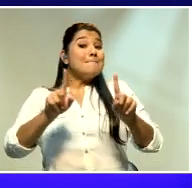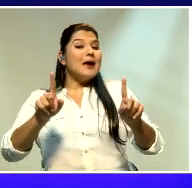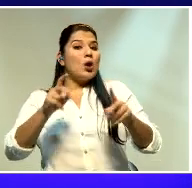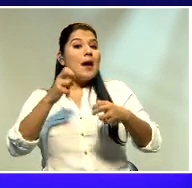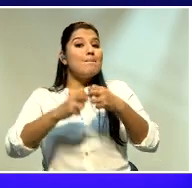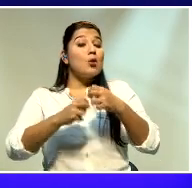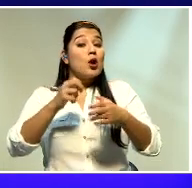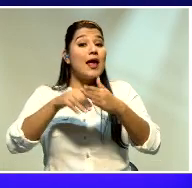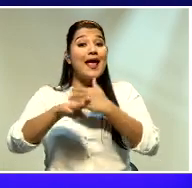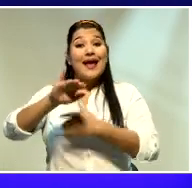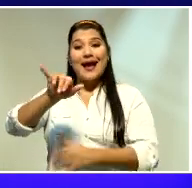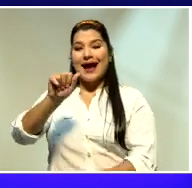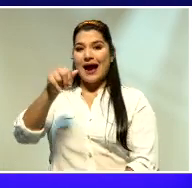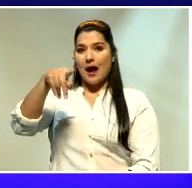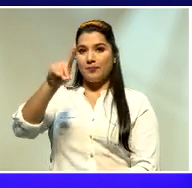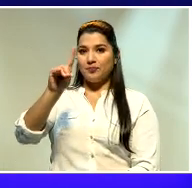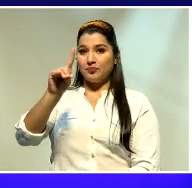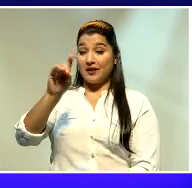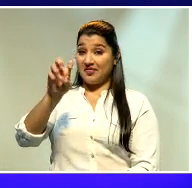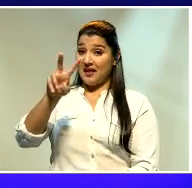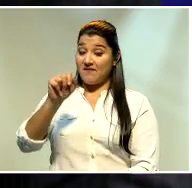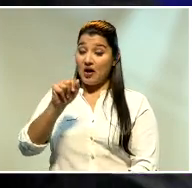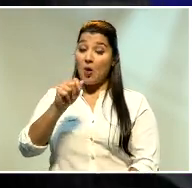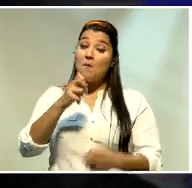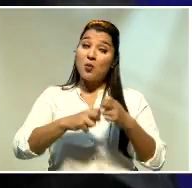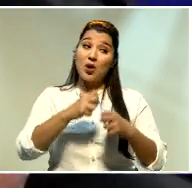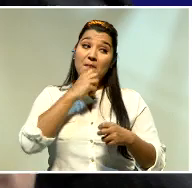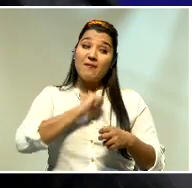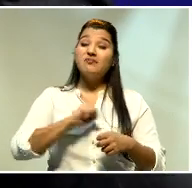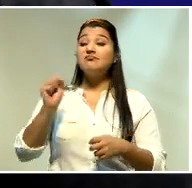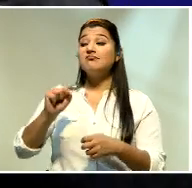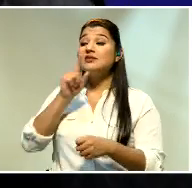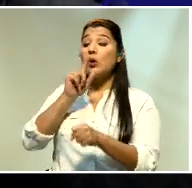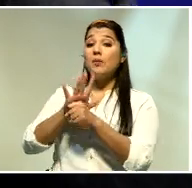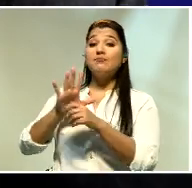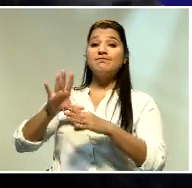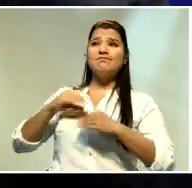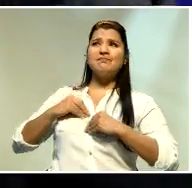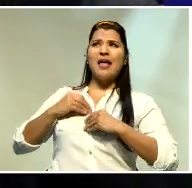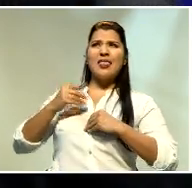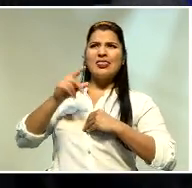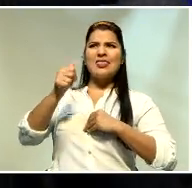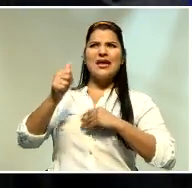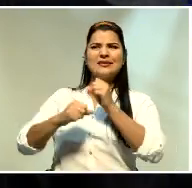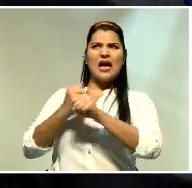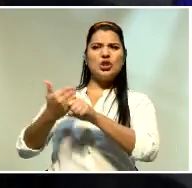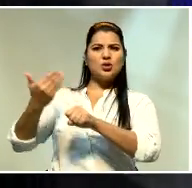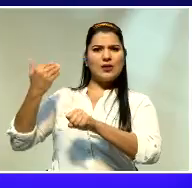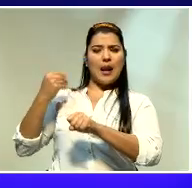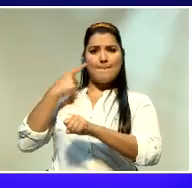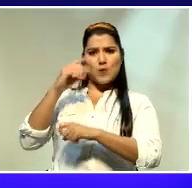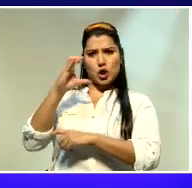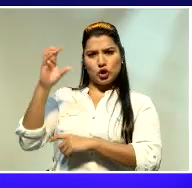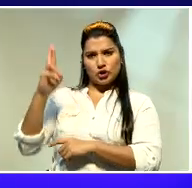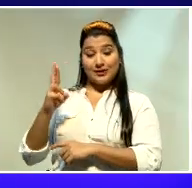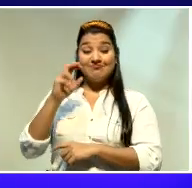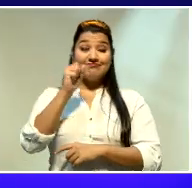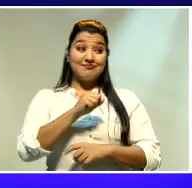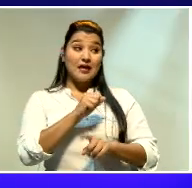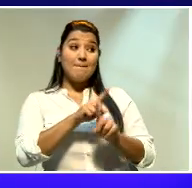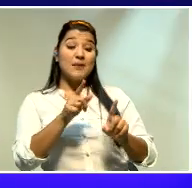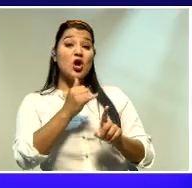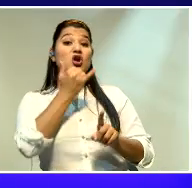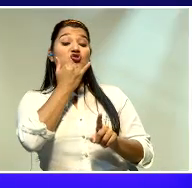Habdeba es un problema viejo y es un error... Un compromiso adquirido hace más de 10 años por el Estado costarricense. Pero es un error